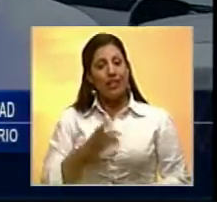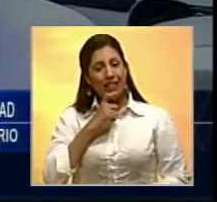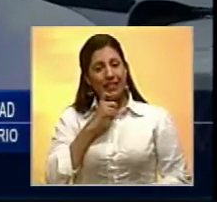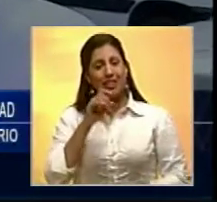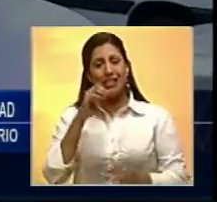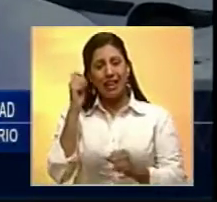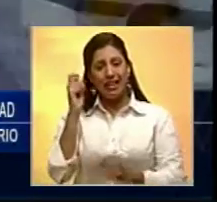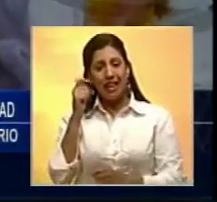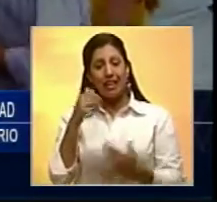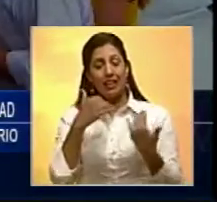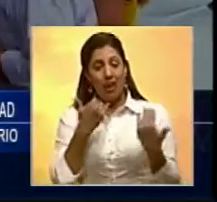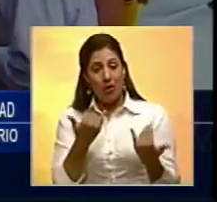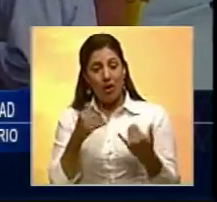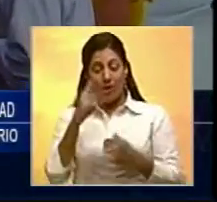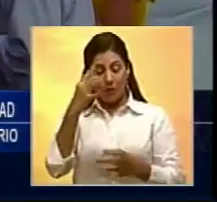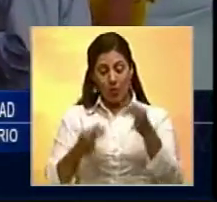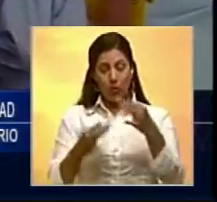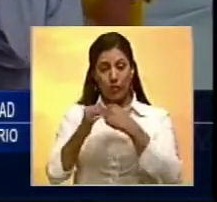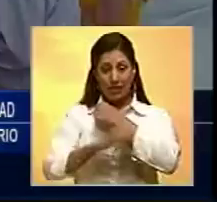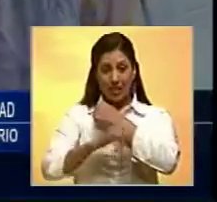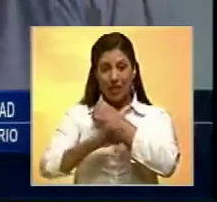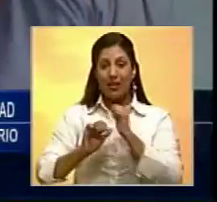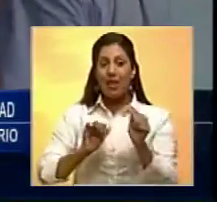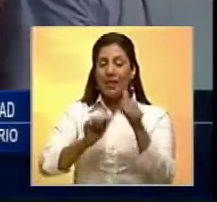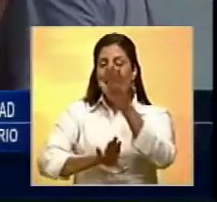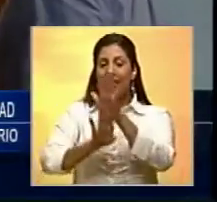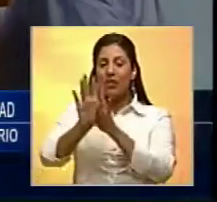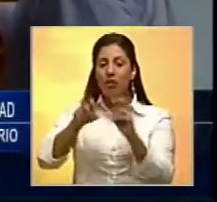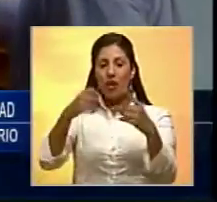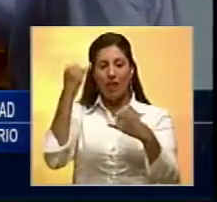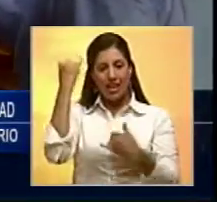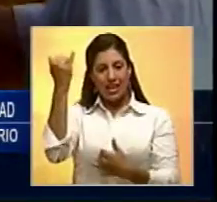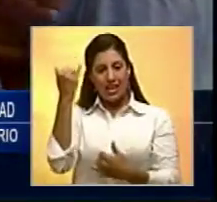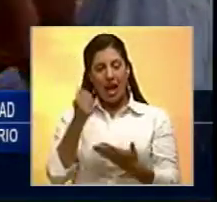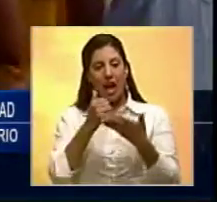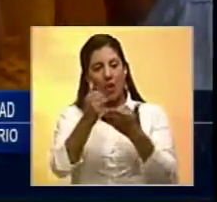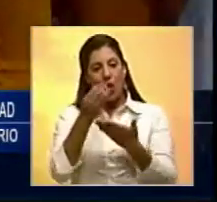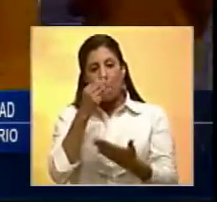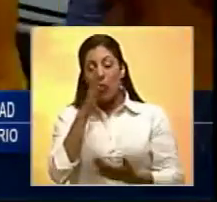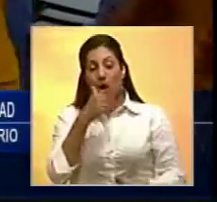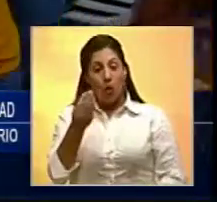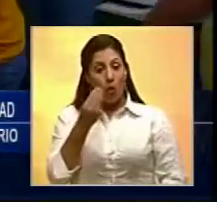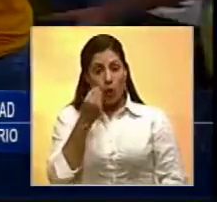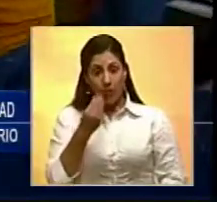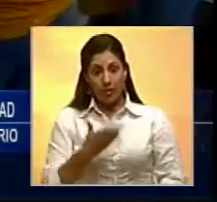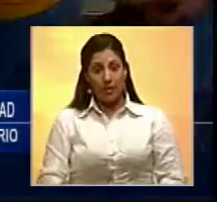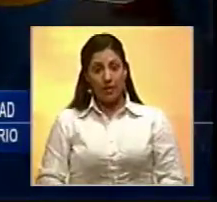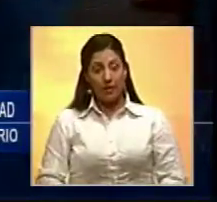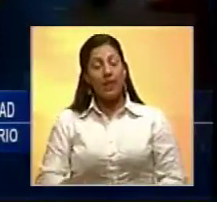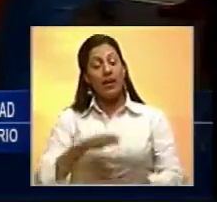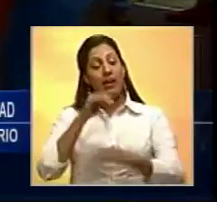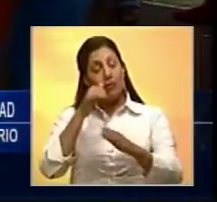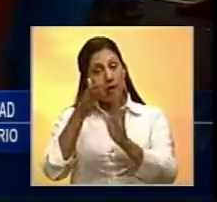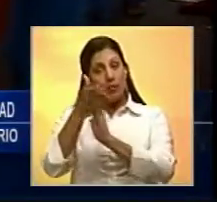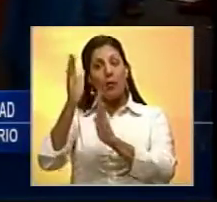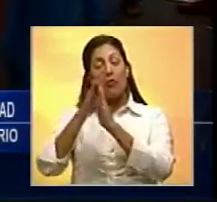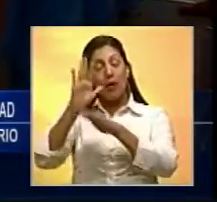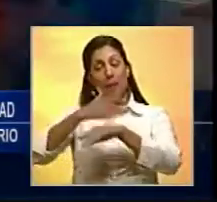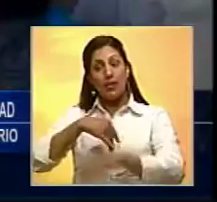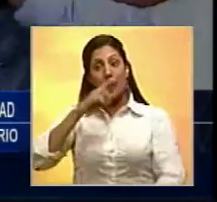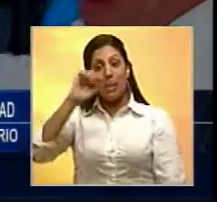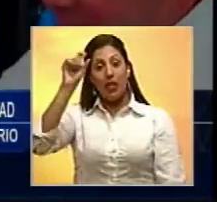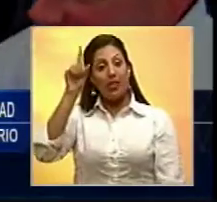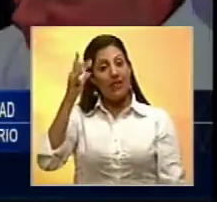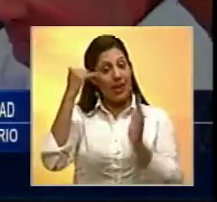difícil tarea que desde Primera Justicia han asumido para desarrollar esta iniciativa debido a la escasez de alimentos. Exhortó al Ejecutivo Nacional